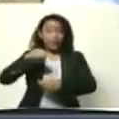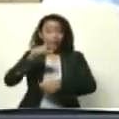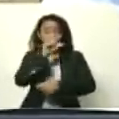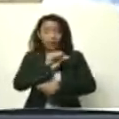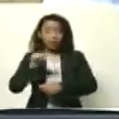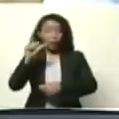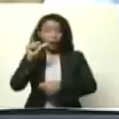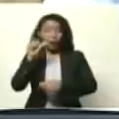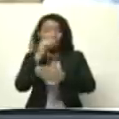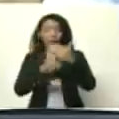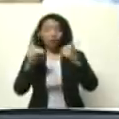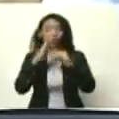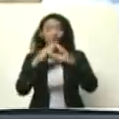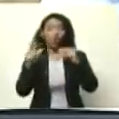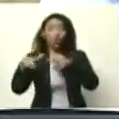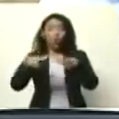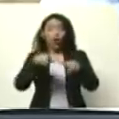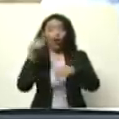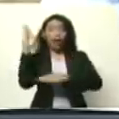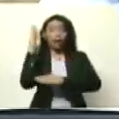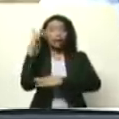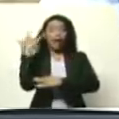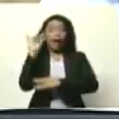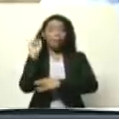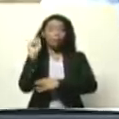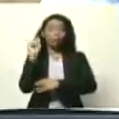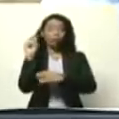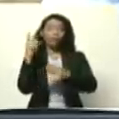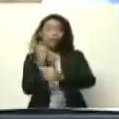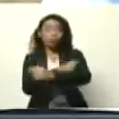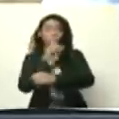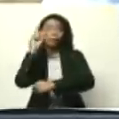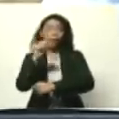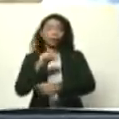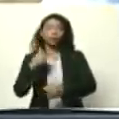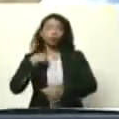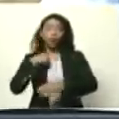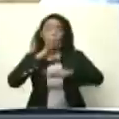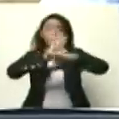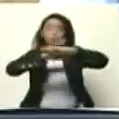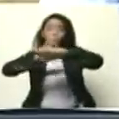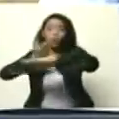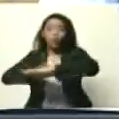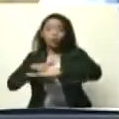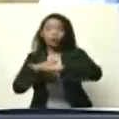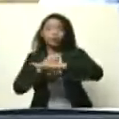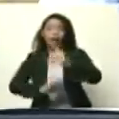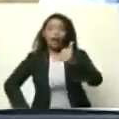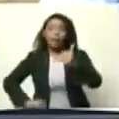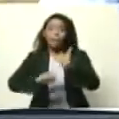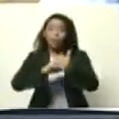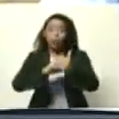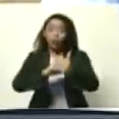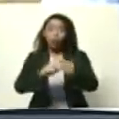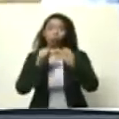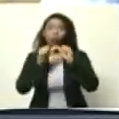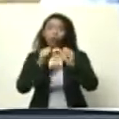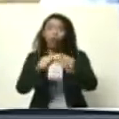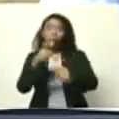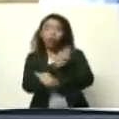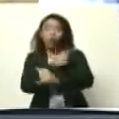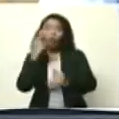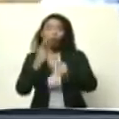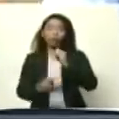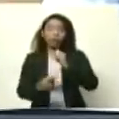los puestos en las iglesias, teníamos puntos de vacunación también. Yo hago un llamado a reforzarnos, a quien tuvo su